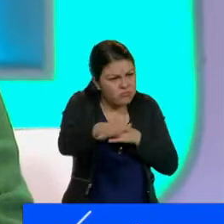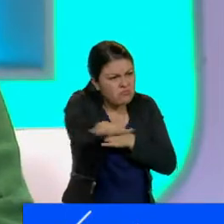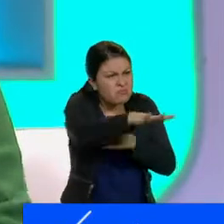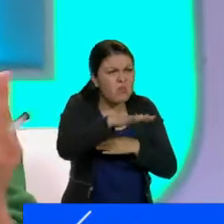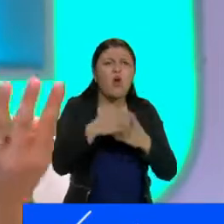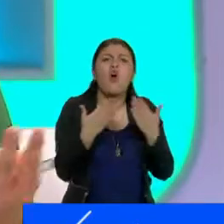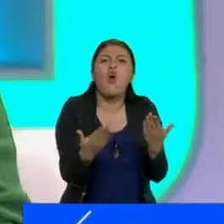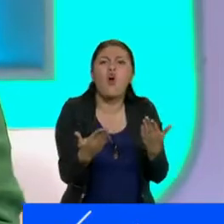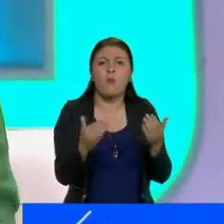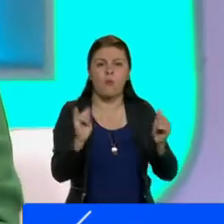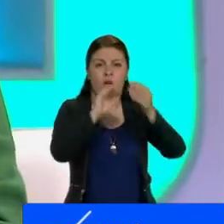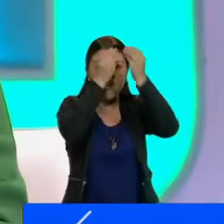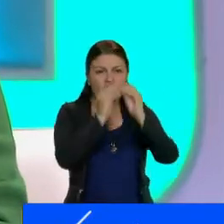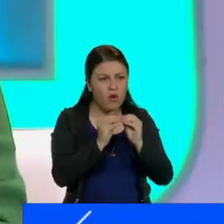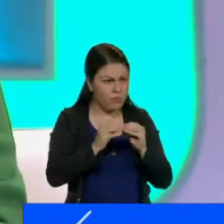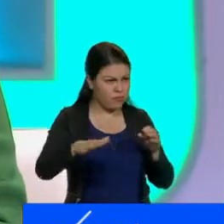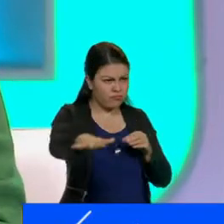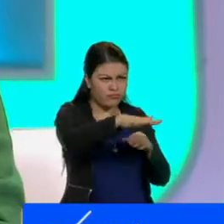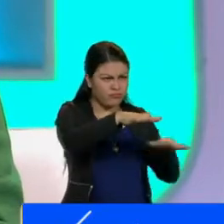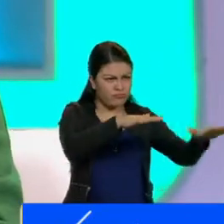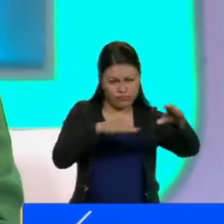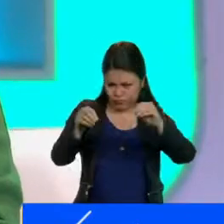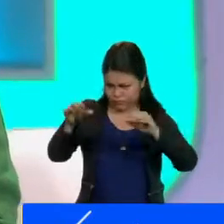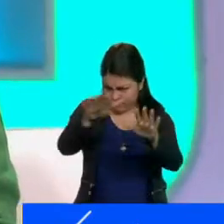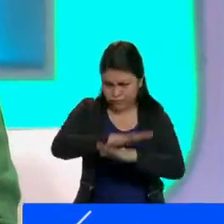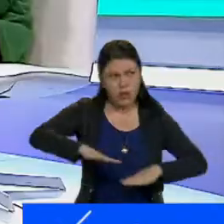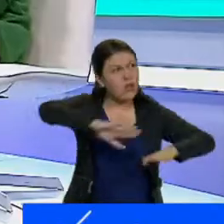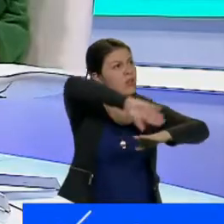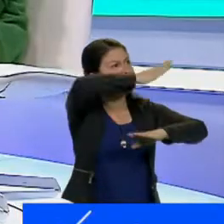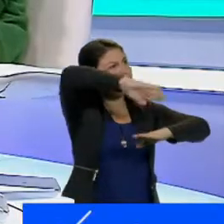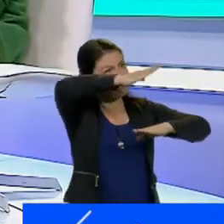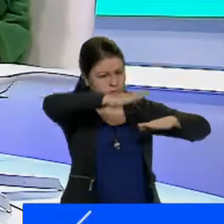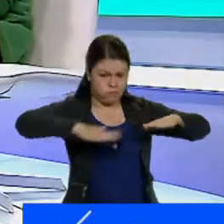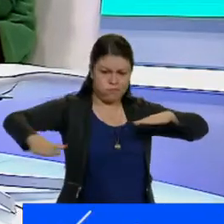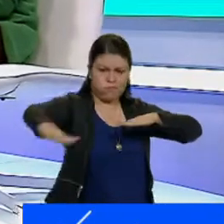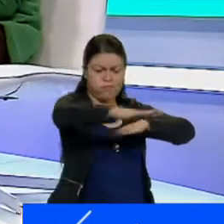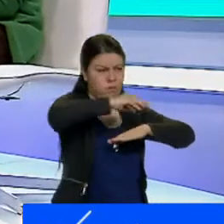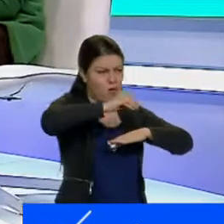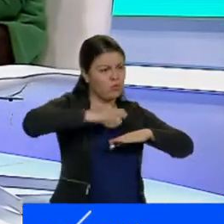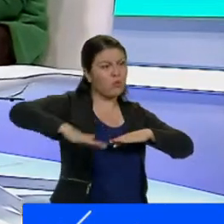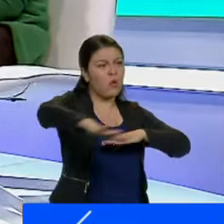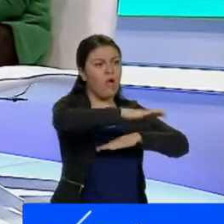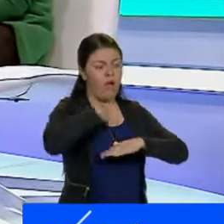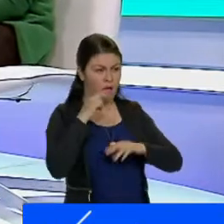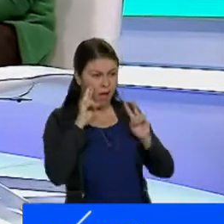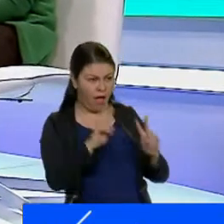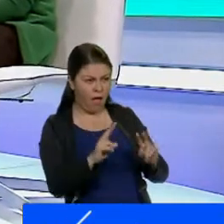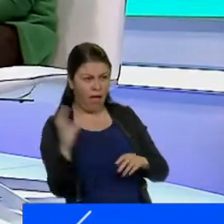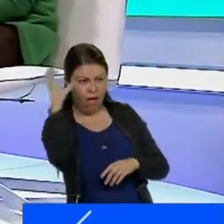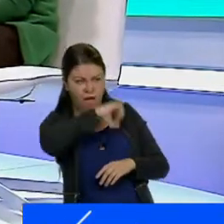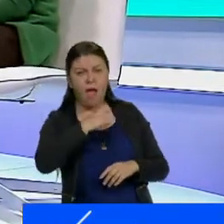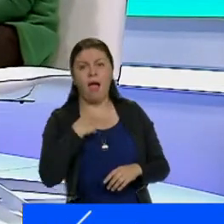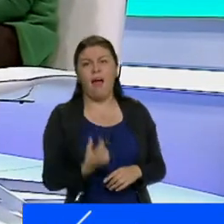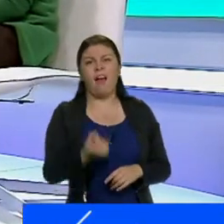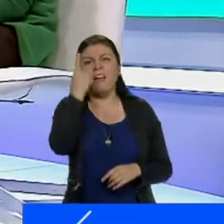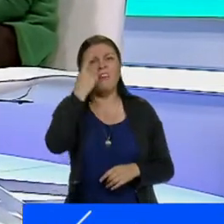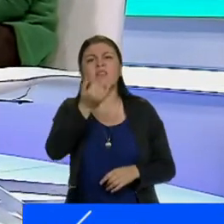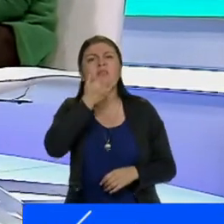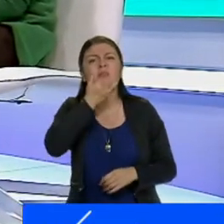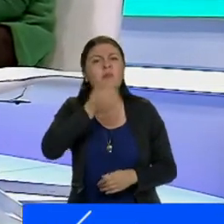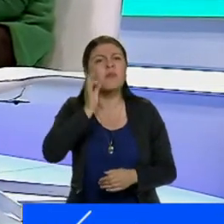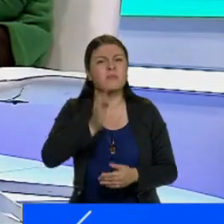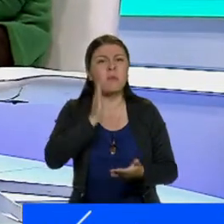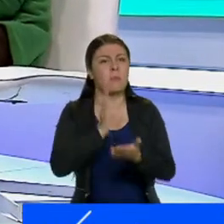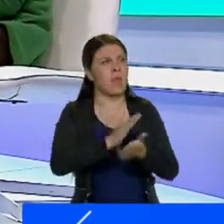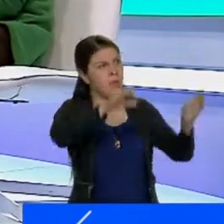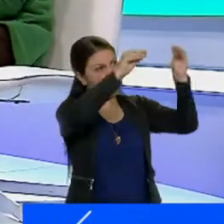la geomorfología de su territorio, sus montañas, sus suelos, para entender lo que ocurrió con esta